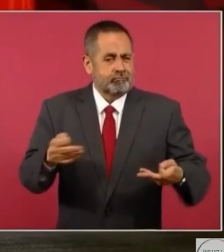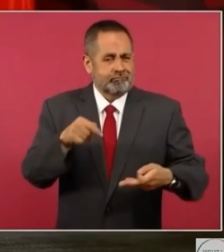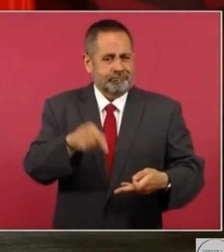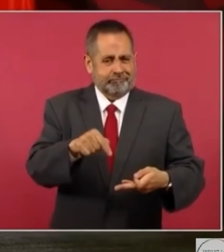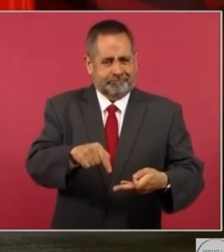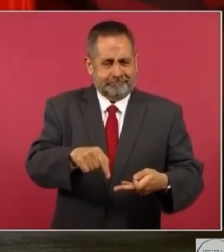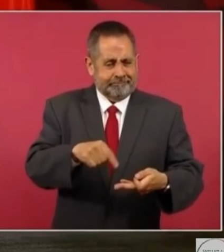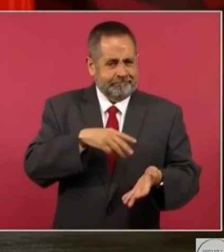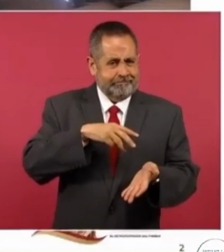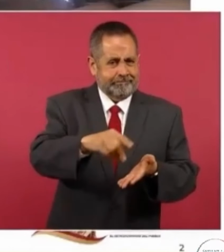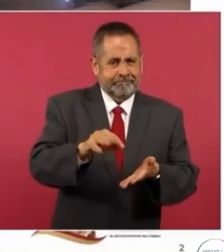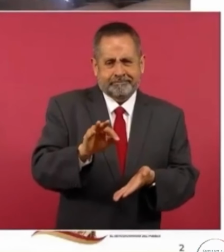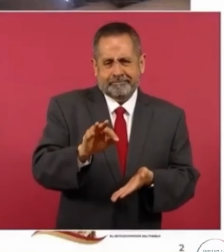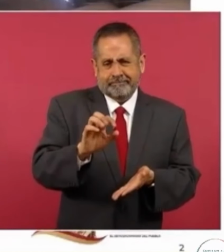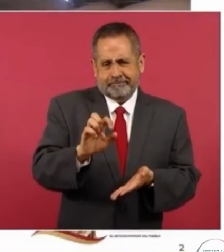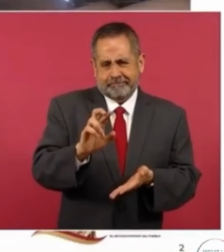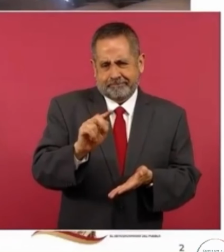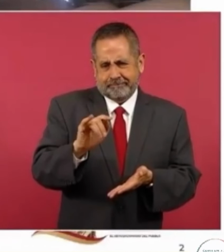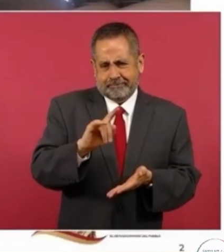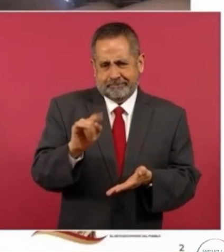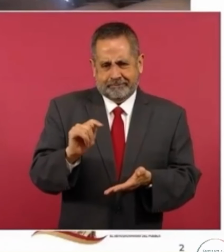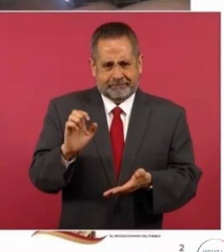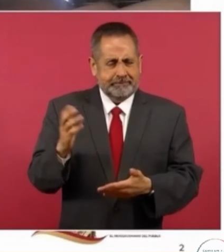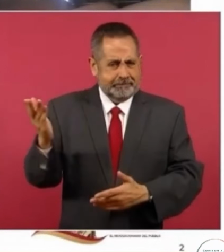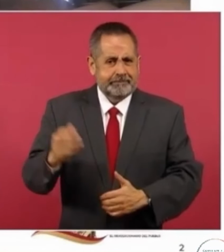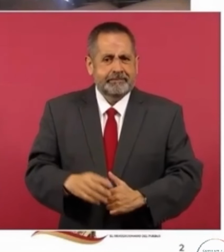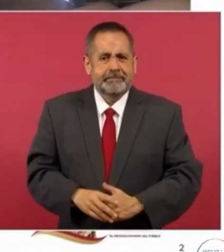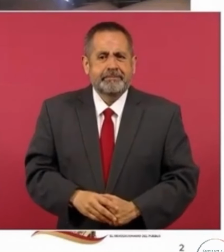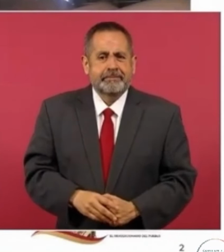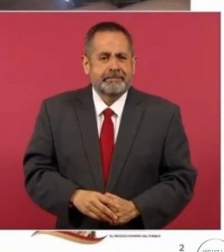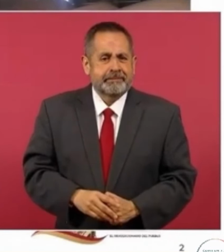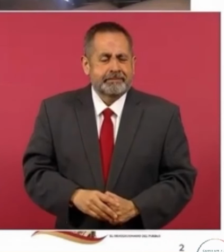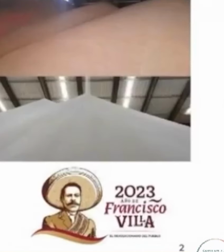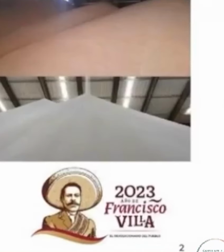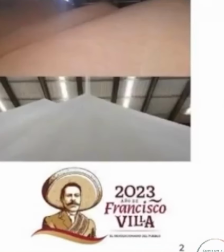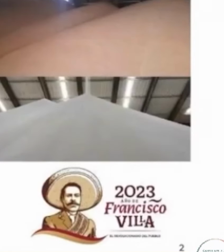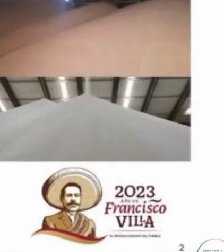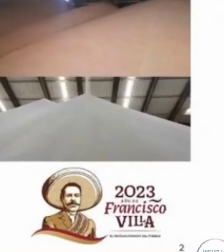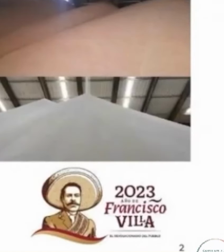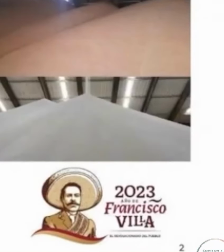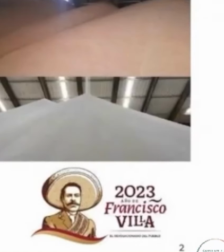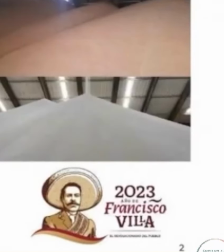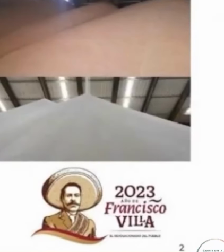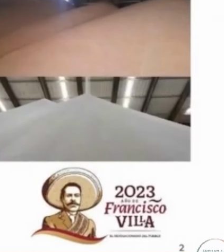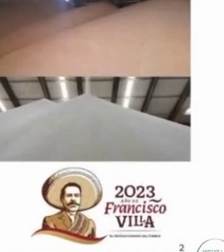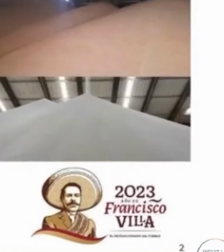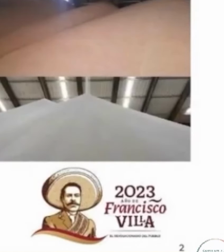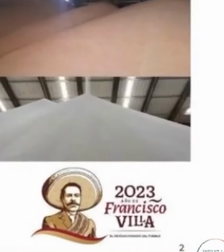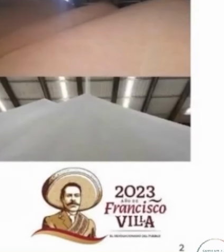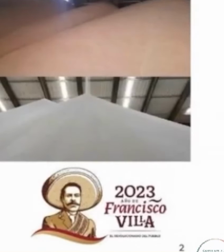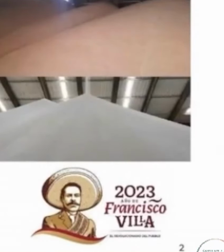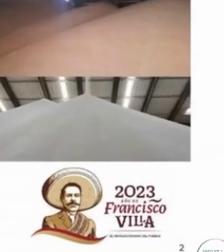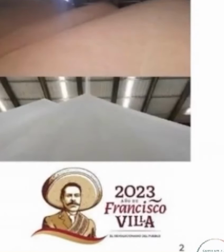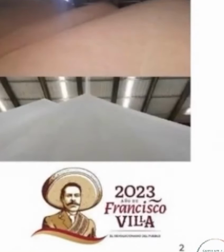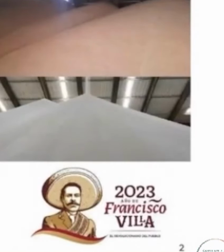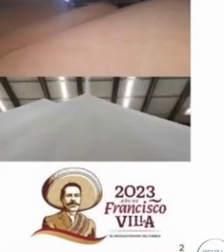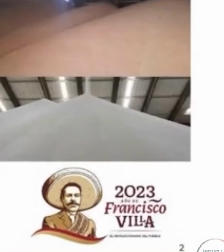Esta administración logró poner en producción la planta de fertilizantes en